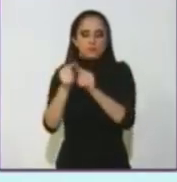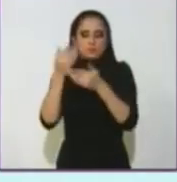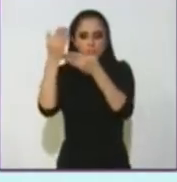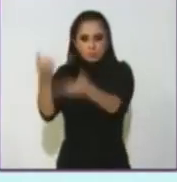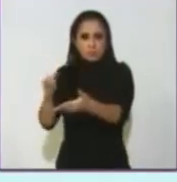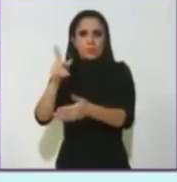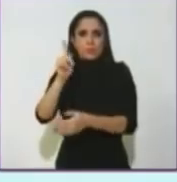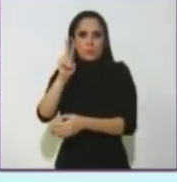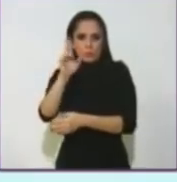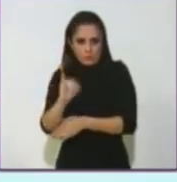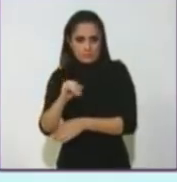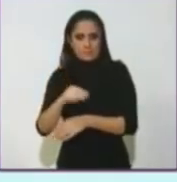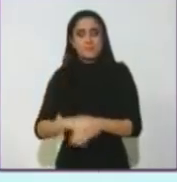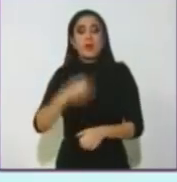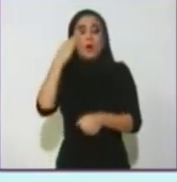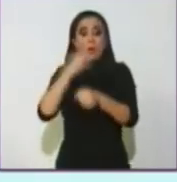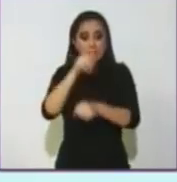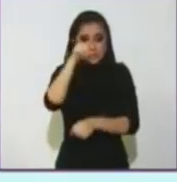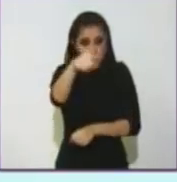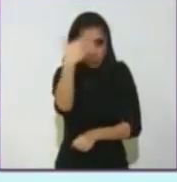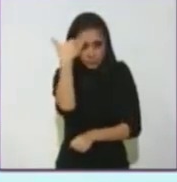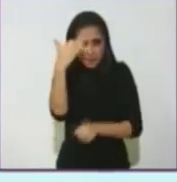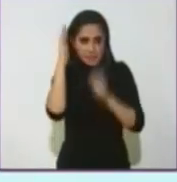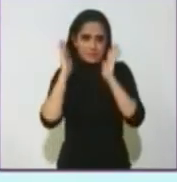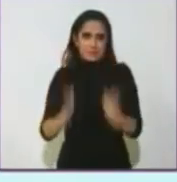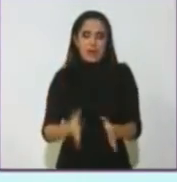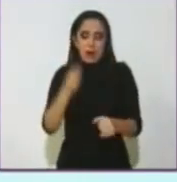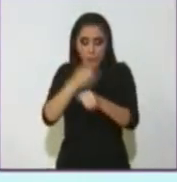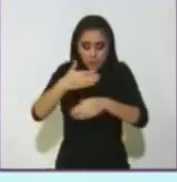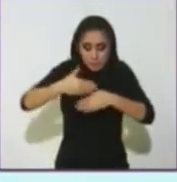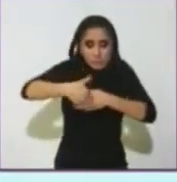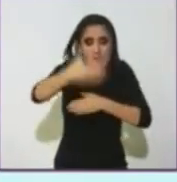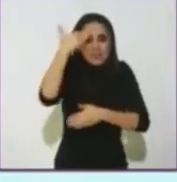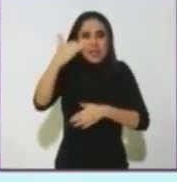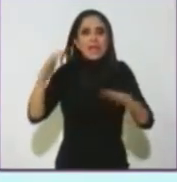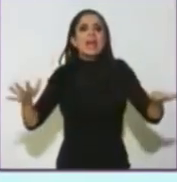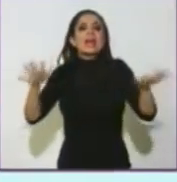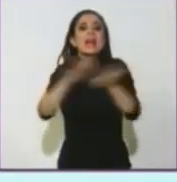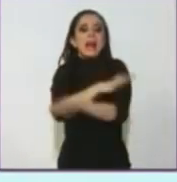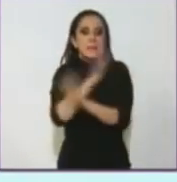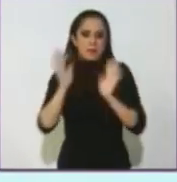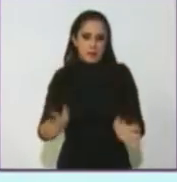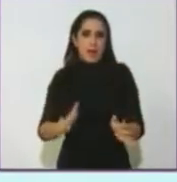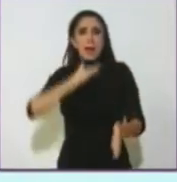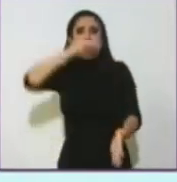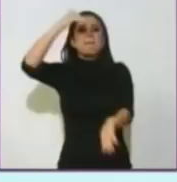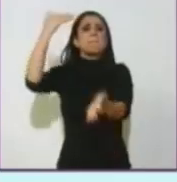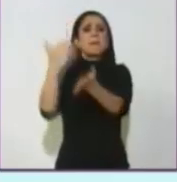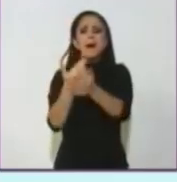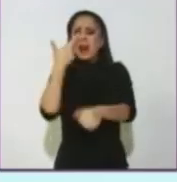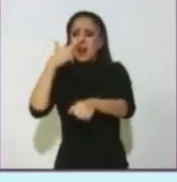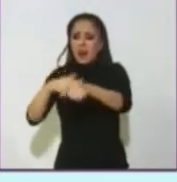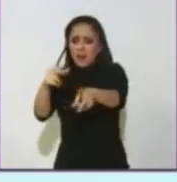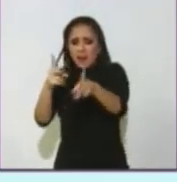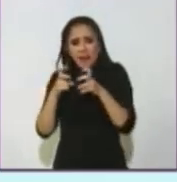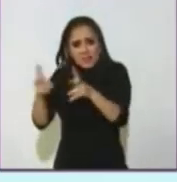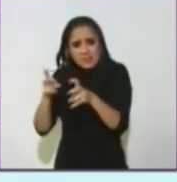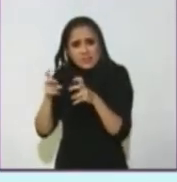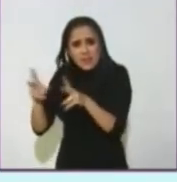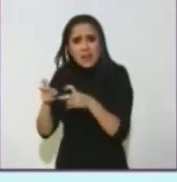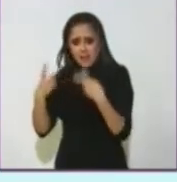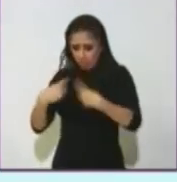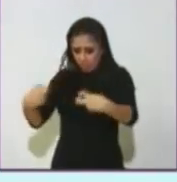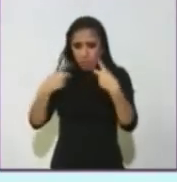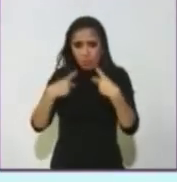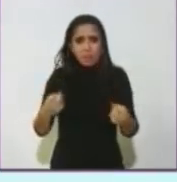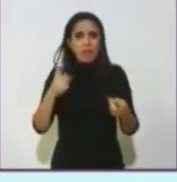este es tu momento es momento de cambio basta ya de que te asalten basta ya de que no tengas